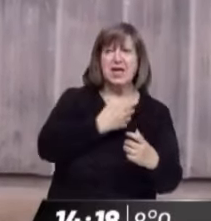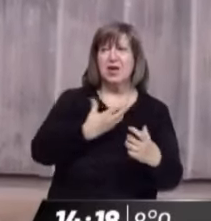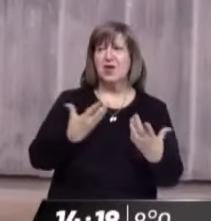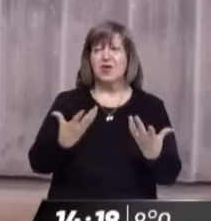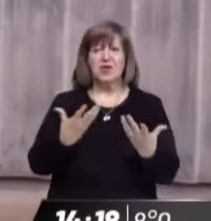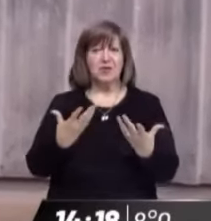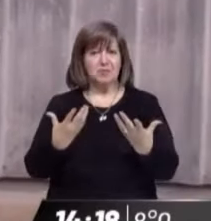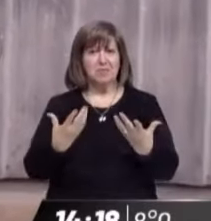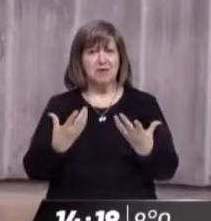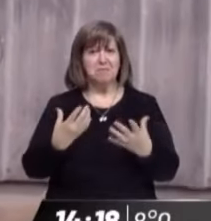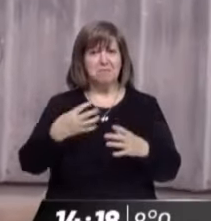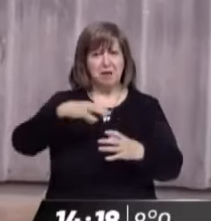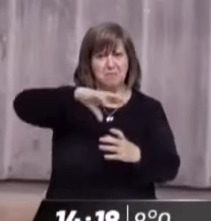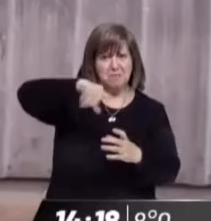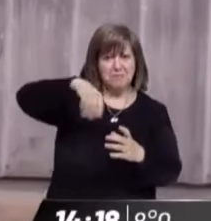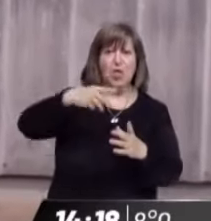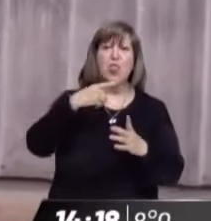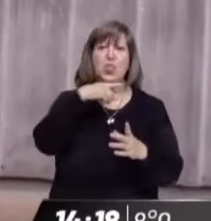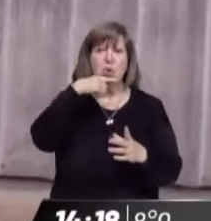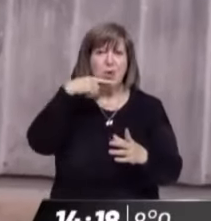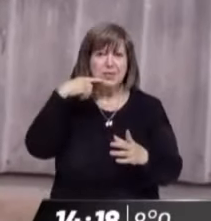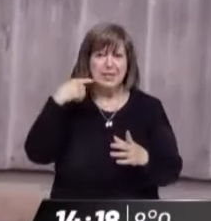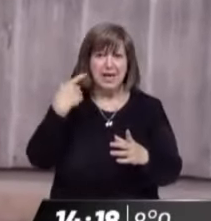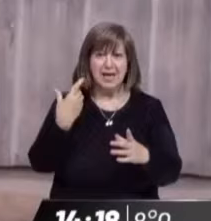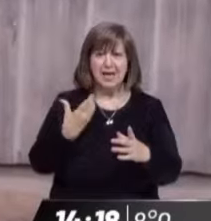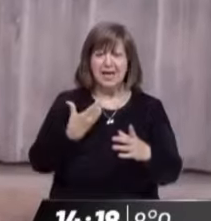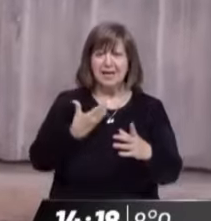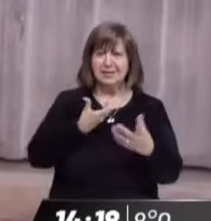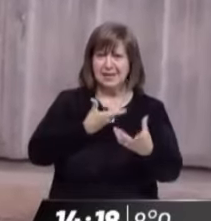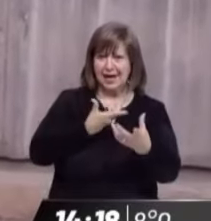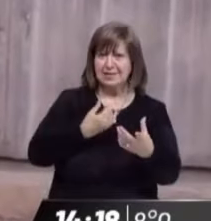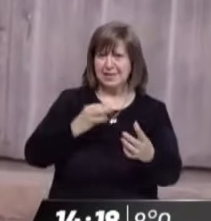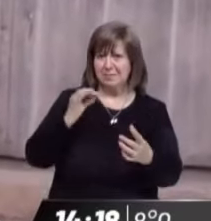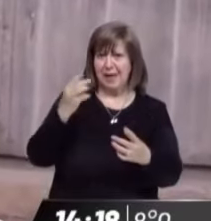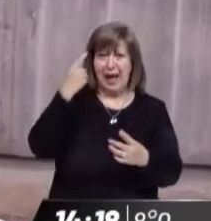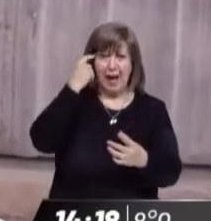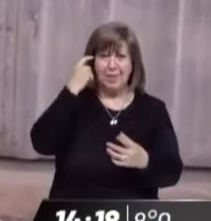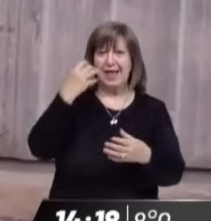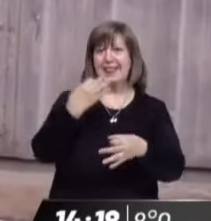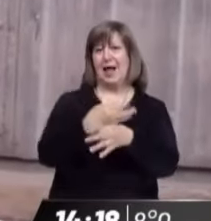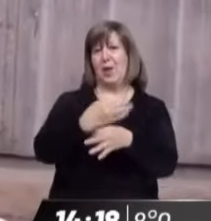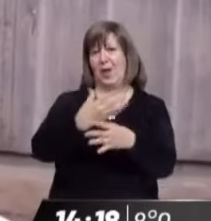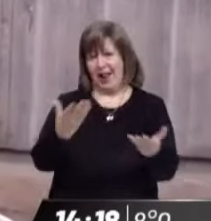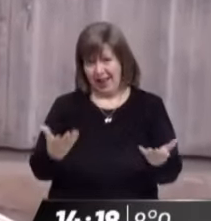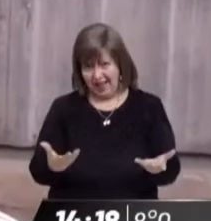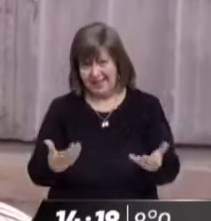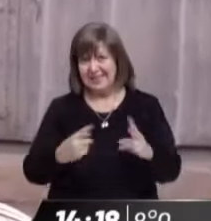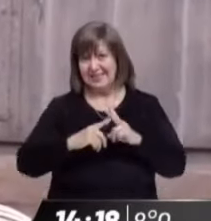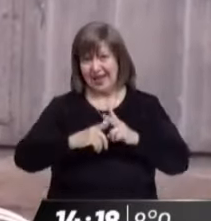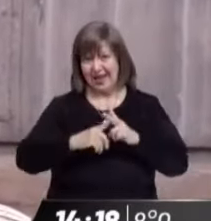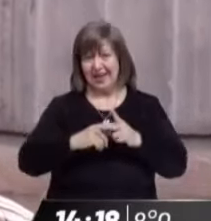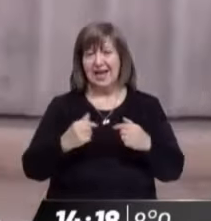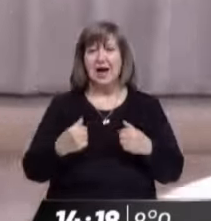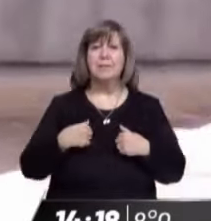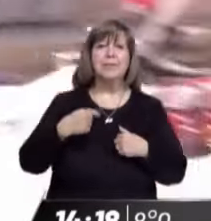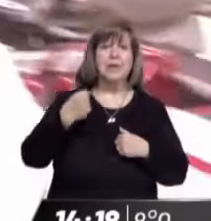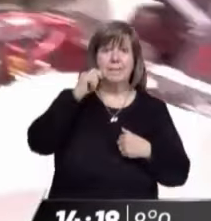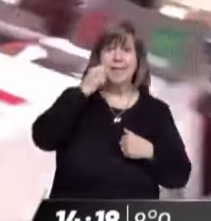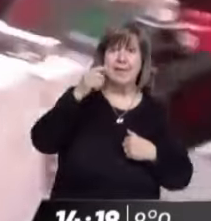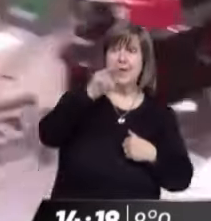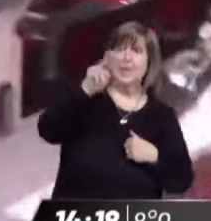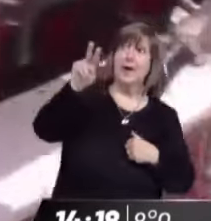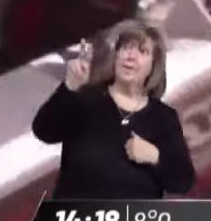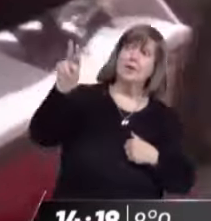alumno y nunca, me iba pero a la villa a bueno. tomar cerveza ya con 17 años, pero no, eso no es culpa de los profesores, eso es culpa mía que no fue buen alumno. Pero mirá lo que es